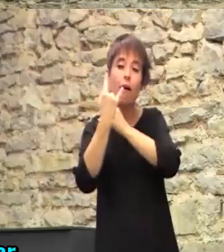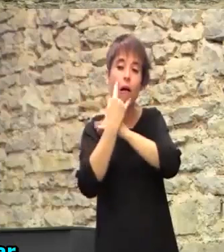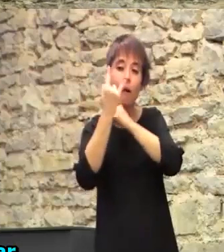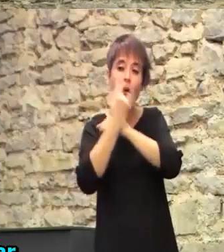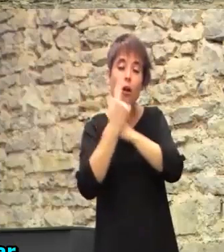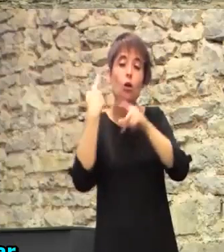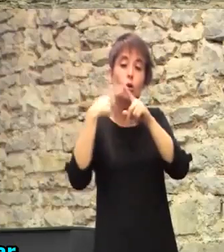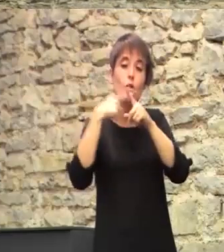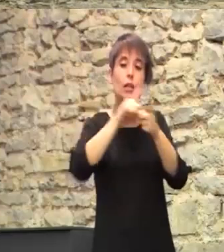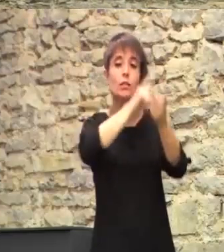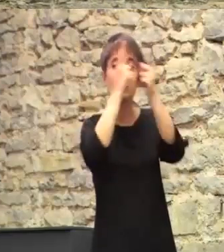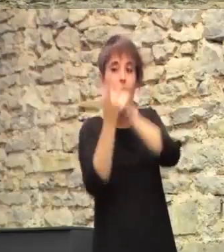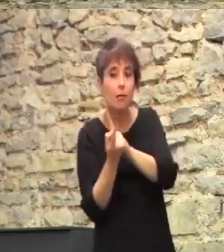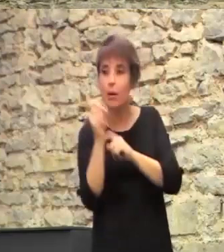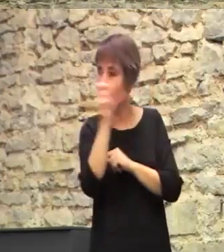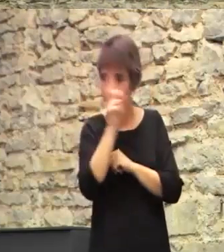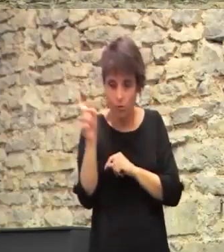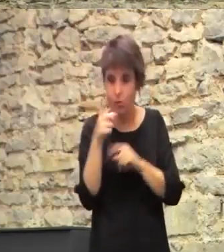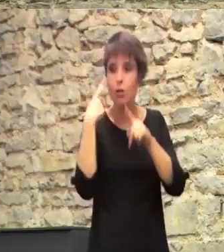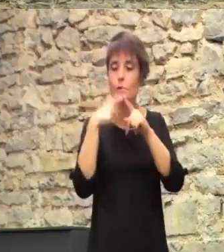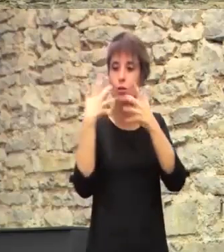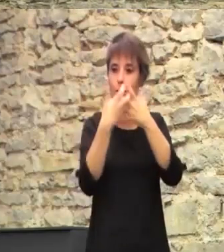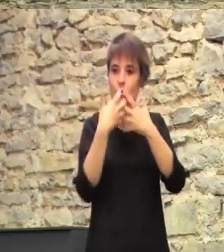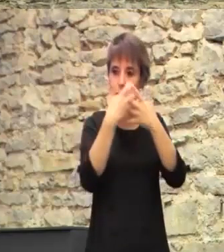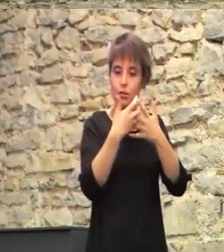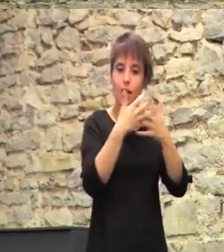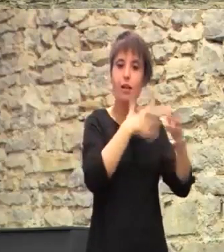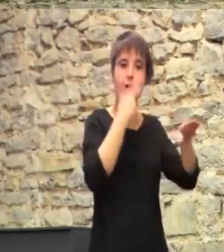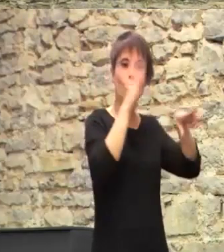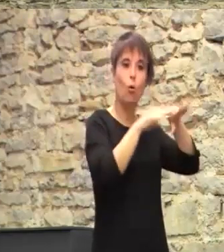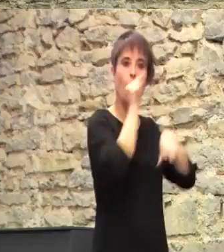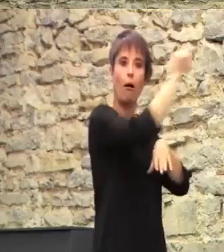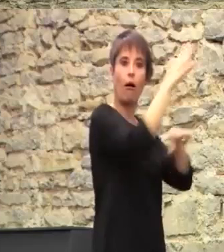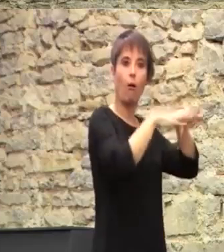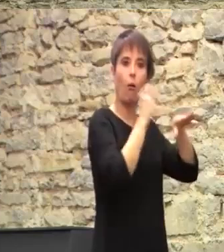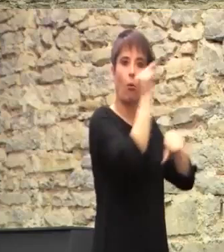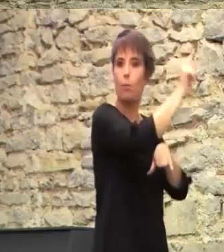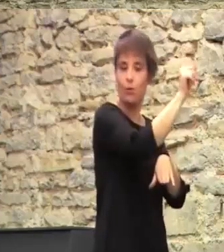que tenemos que cambiar y contra lo que tenemos que luchar está fuera de nosotras